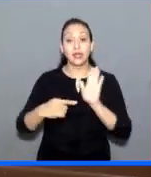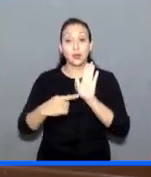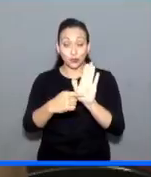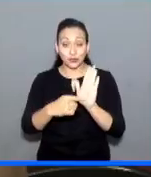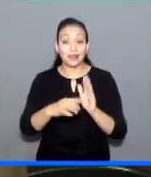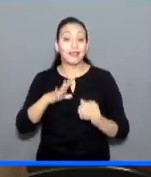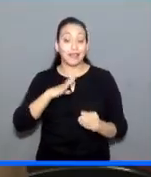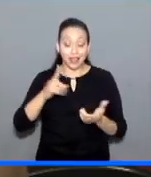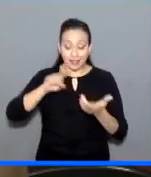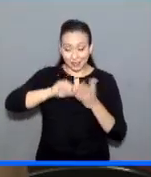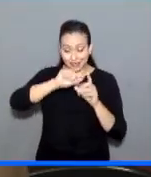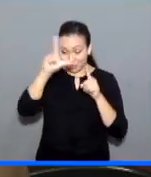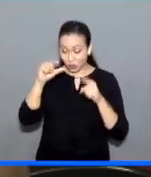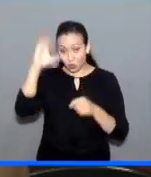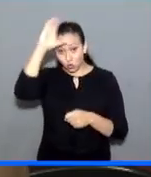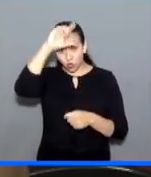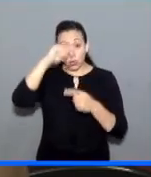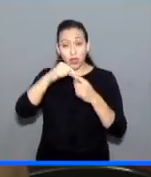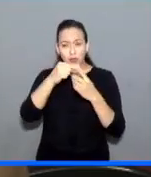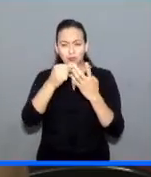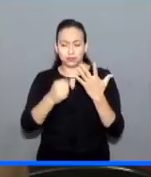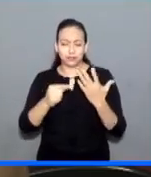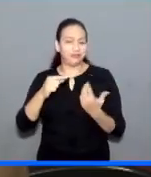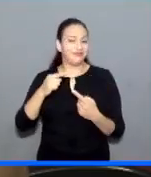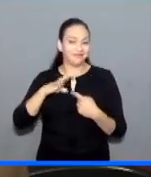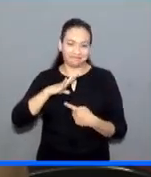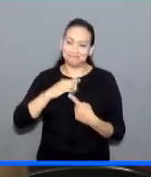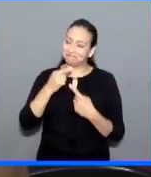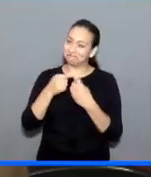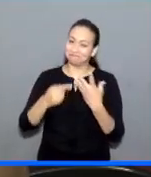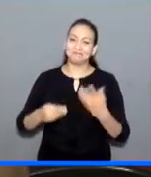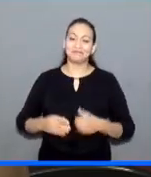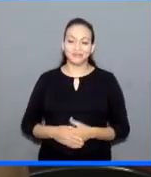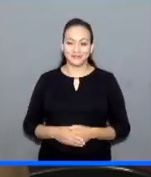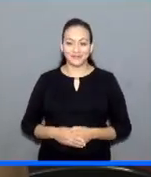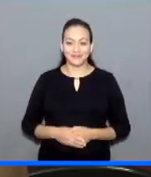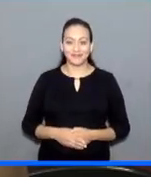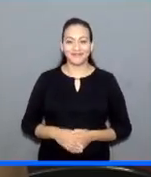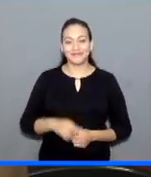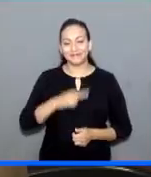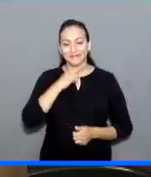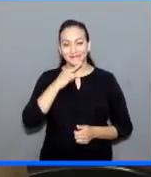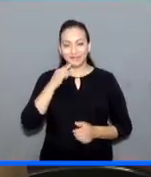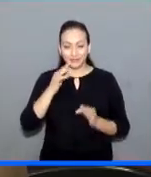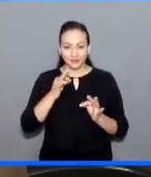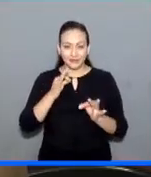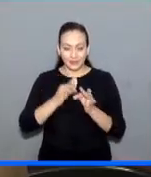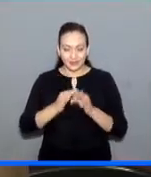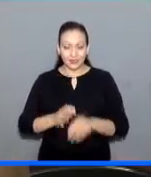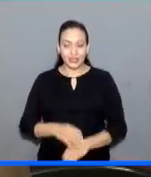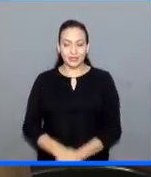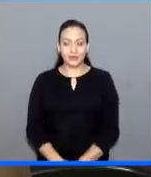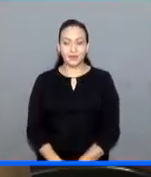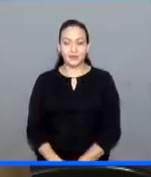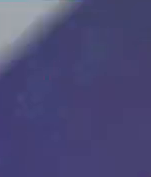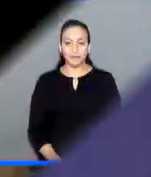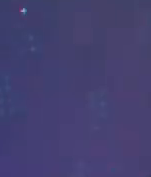nación. Con imágenes de Iván Aguilar y Jacob Ocampo, para Plural TV, Rosy García.